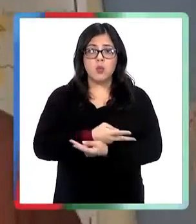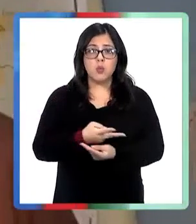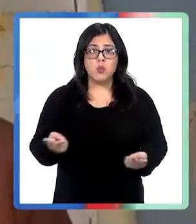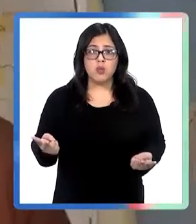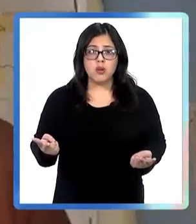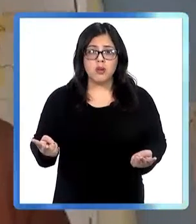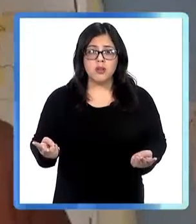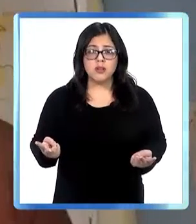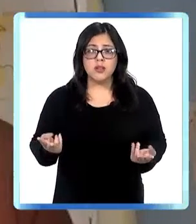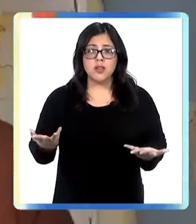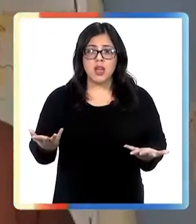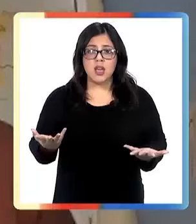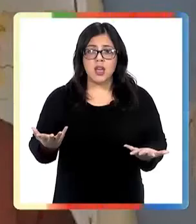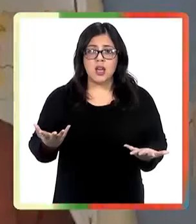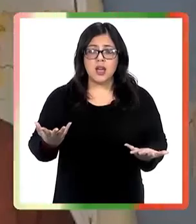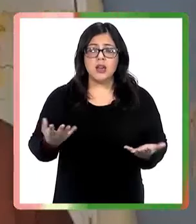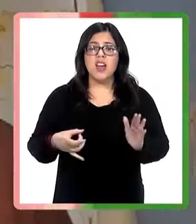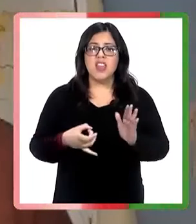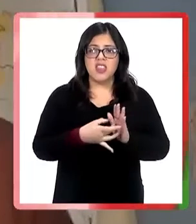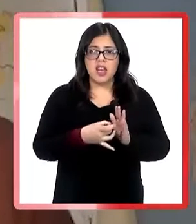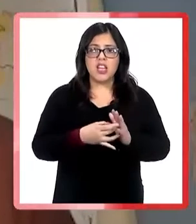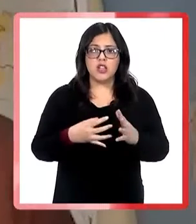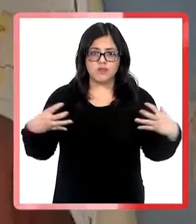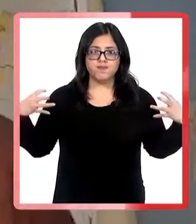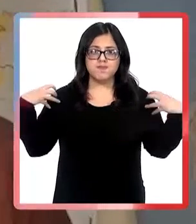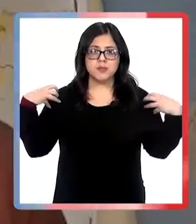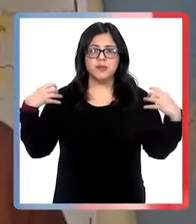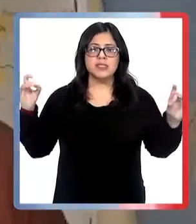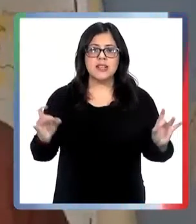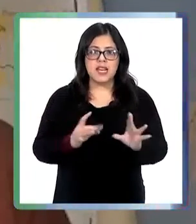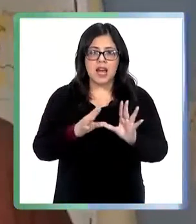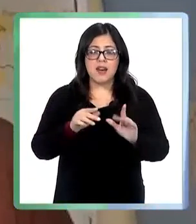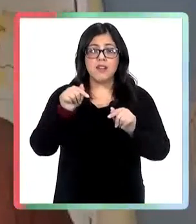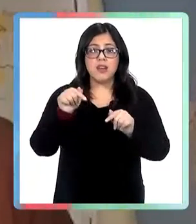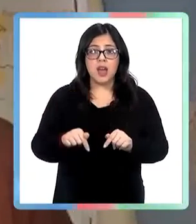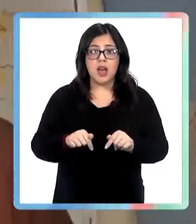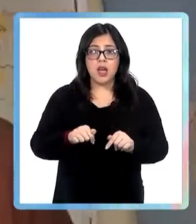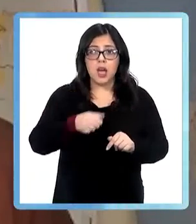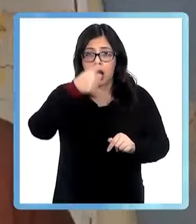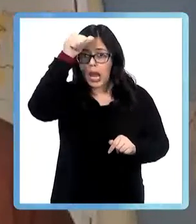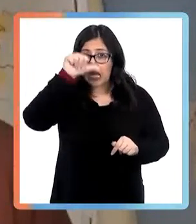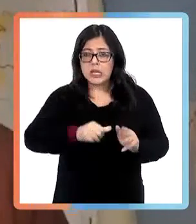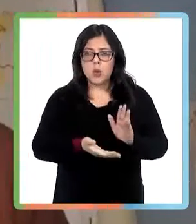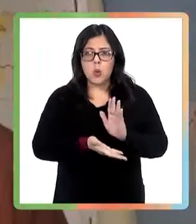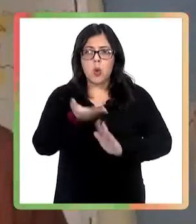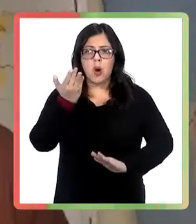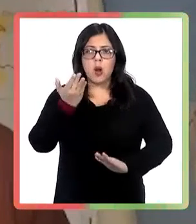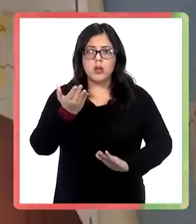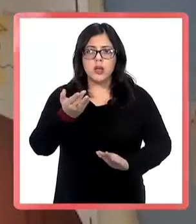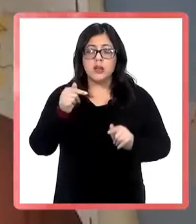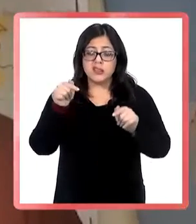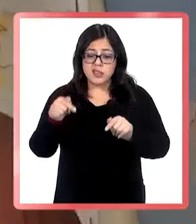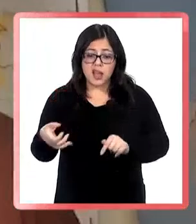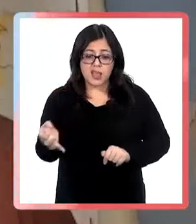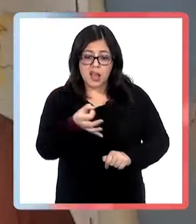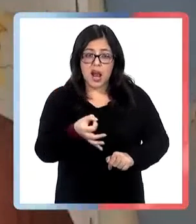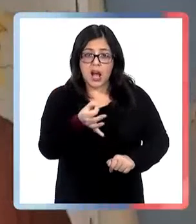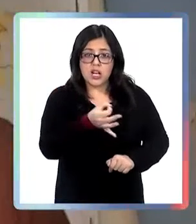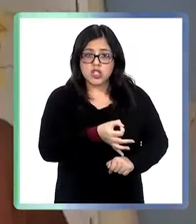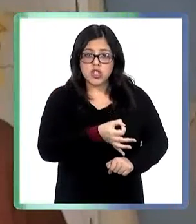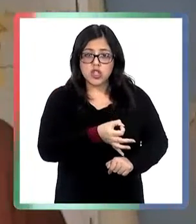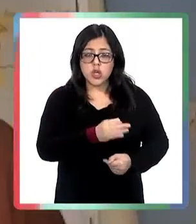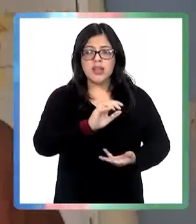reclamado públicamente la autoría de delitos gravísimos que tienen penas muy altas. Frente a